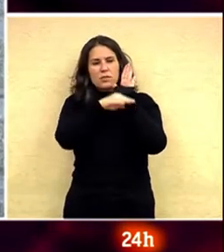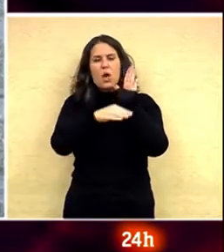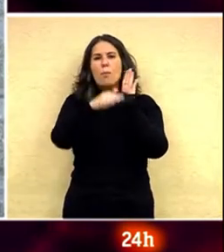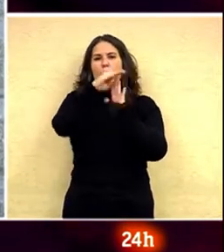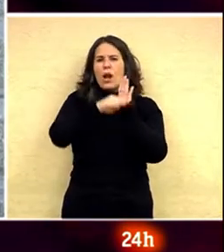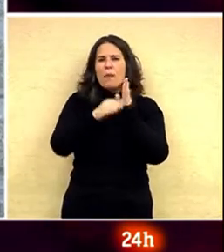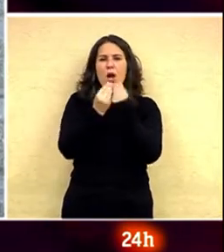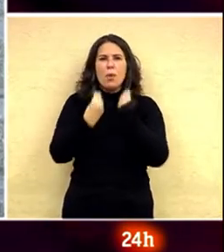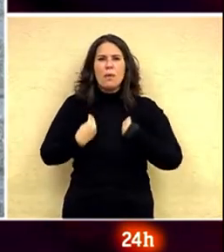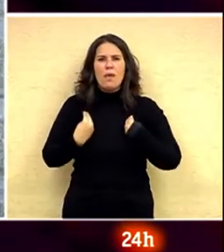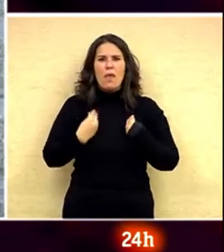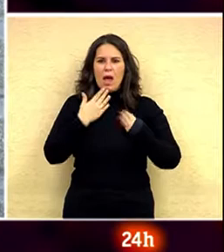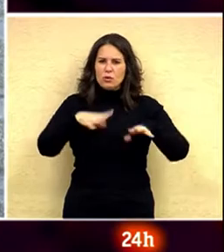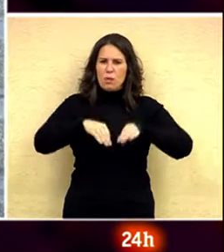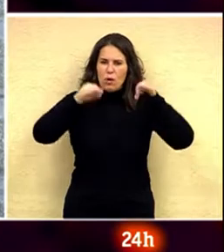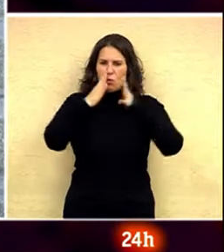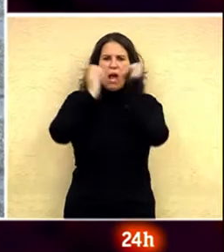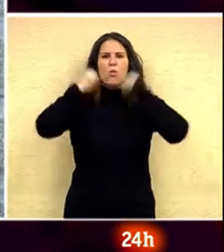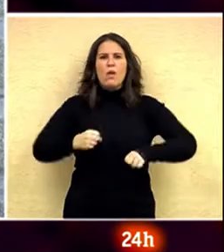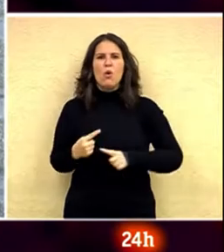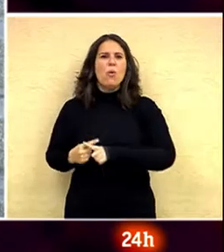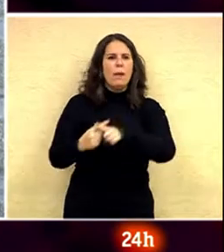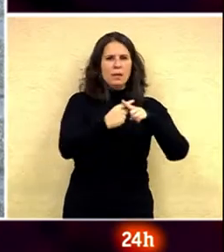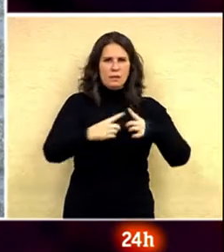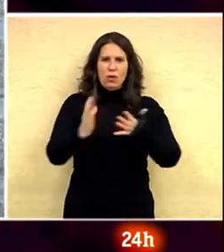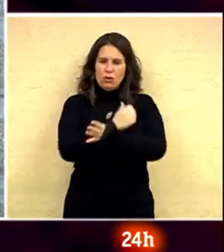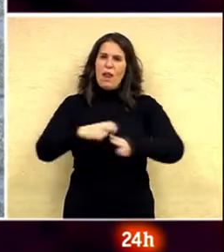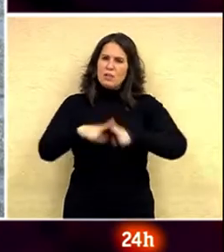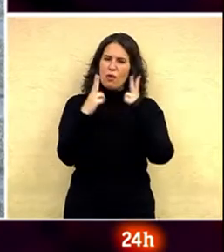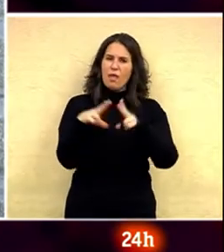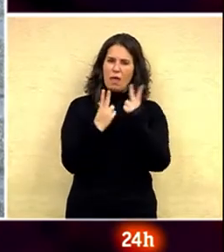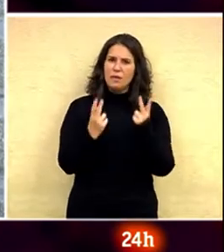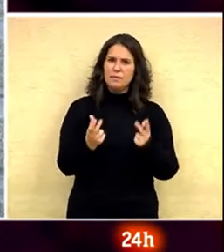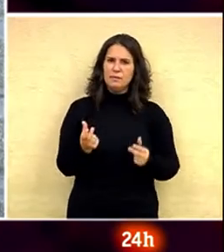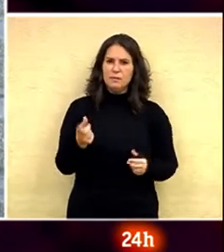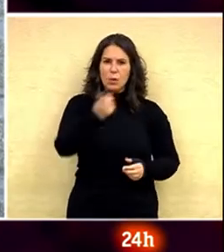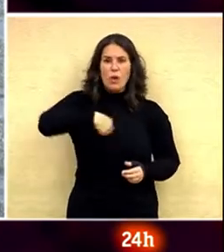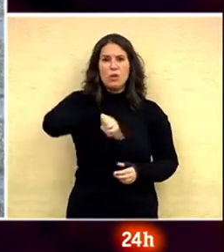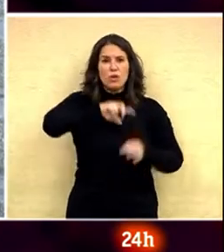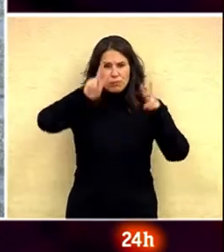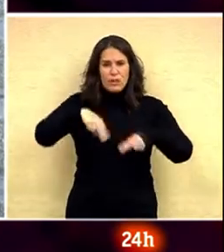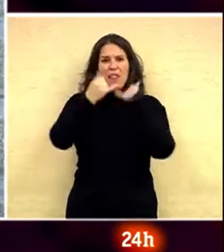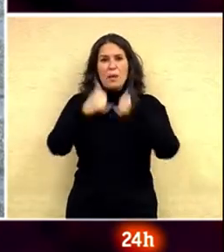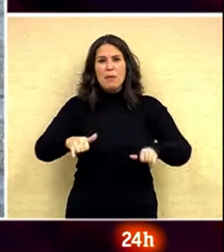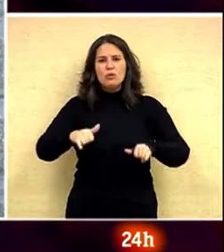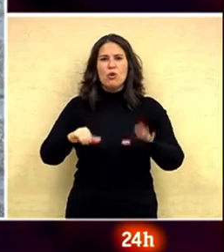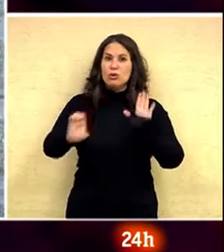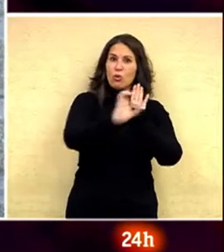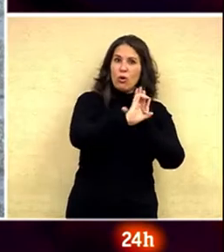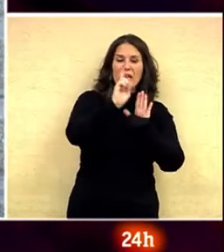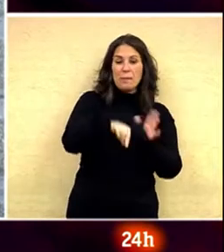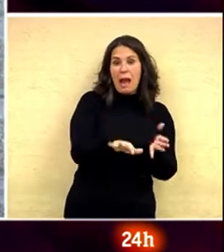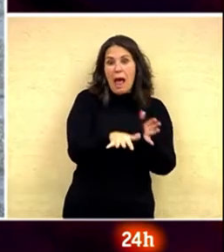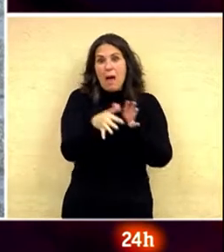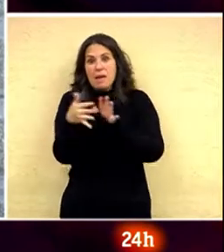convivencia, asumido como acuerdo compartido por el conjunto de la sociedad. Cuando celebramos la Constitución, pero también